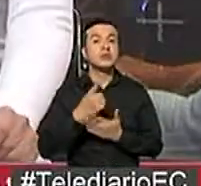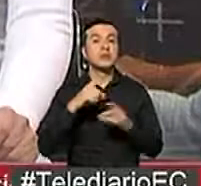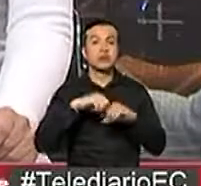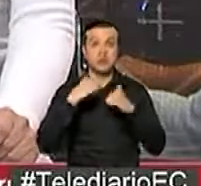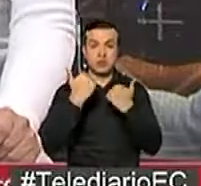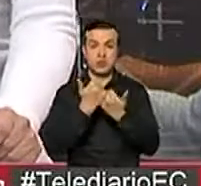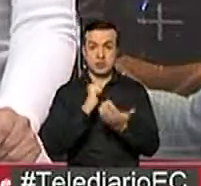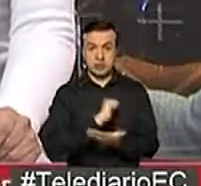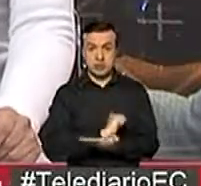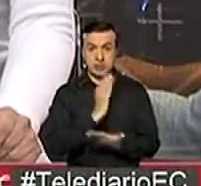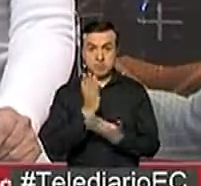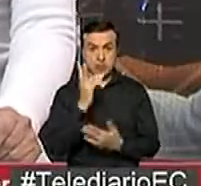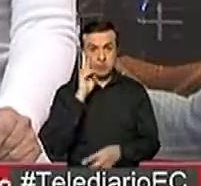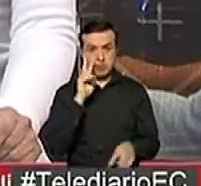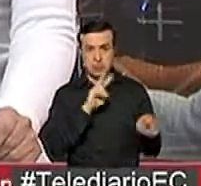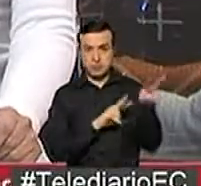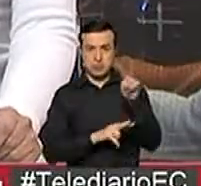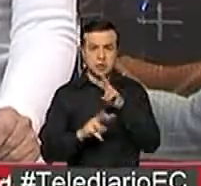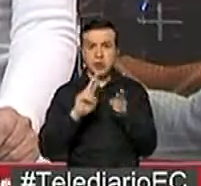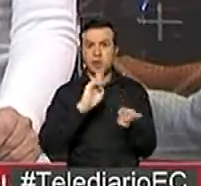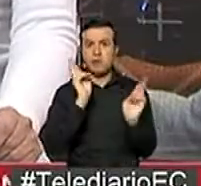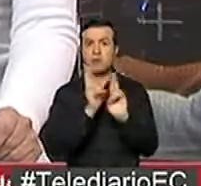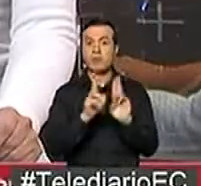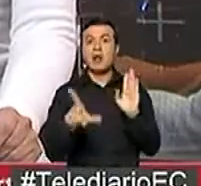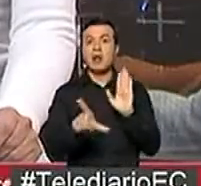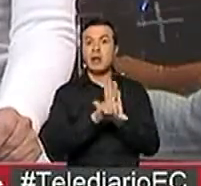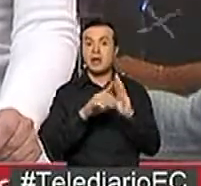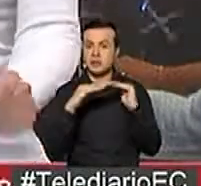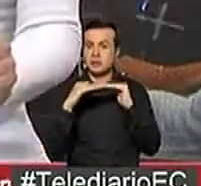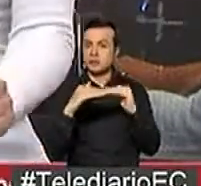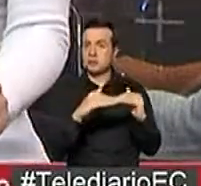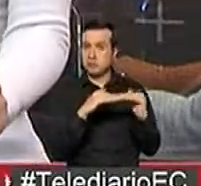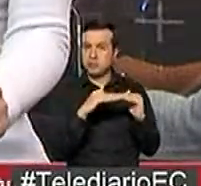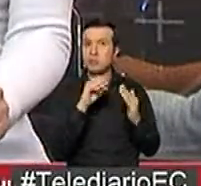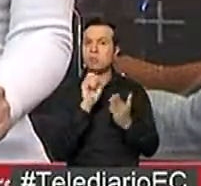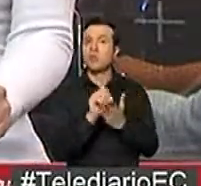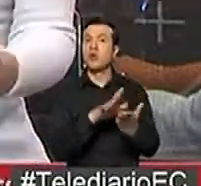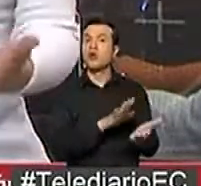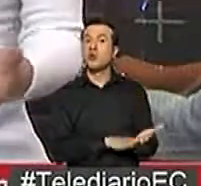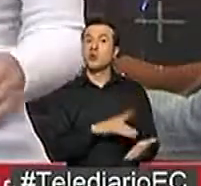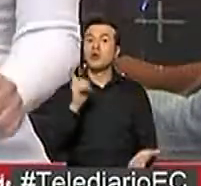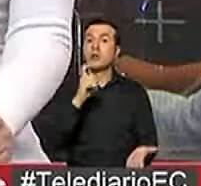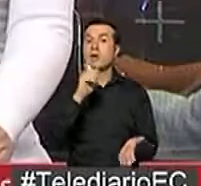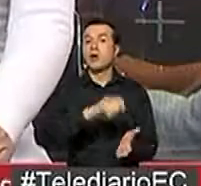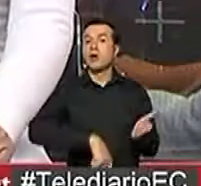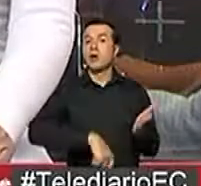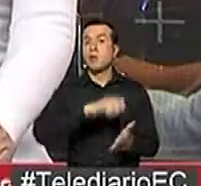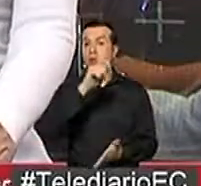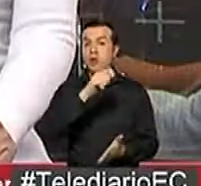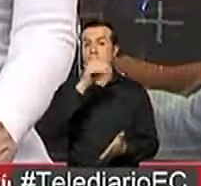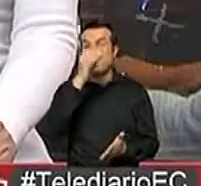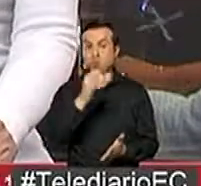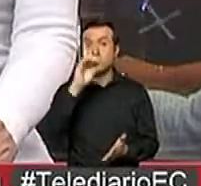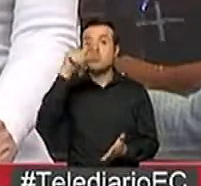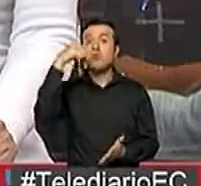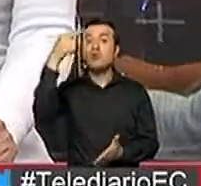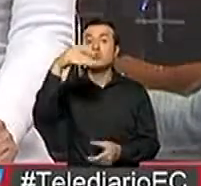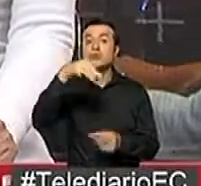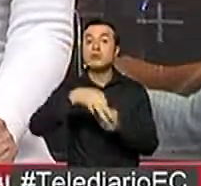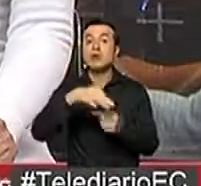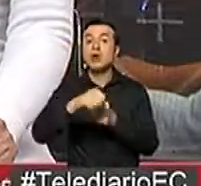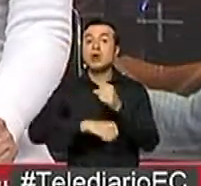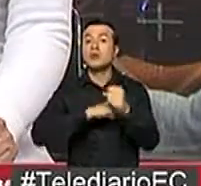Asamblea Nacional analice las reformas al Código de la Democracia, un proyecto que debe ser aprobado para que se aplique en las elecciones